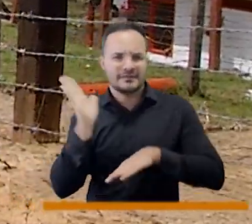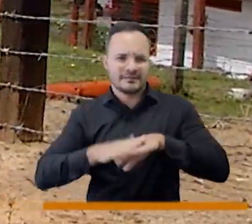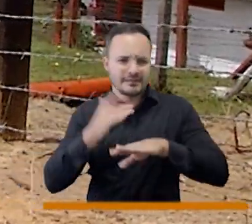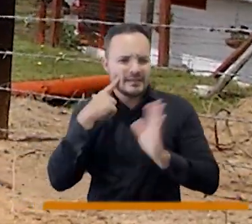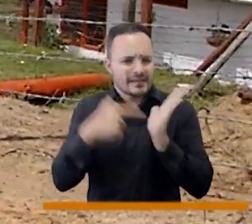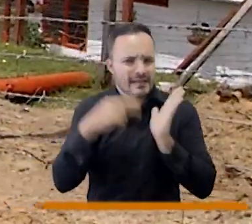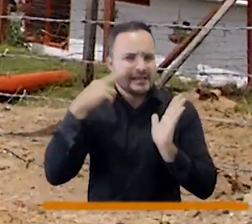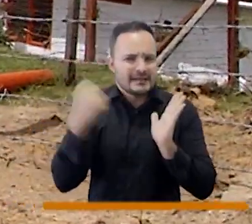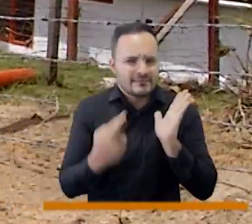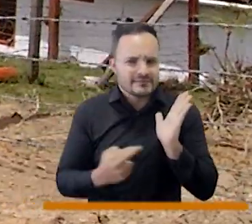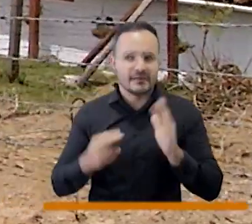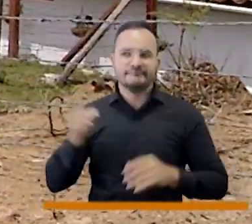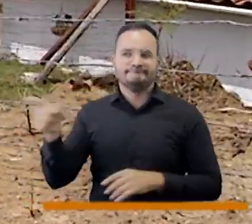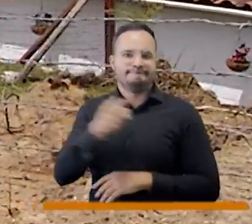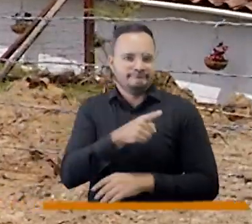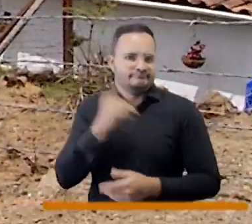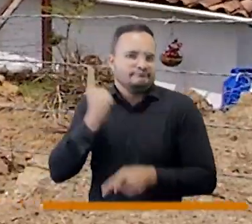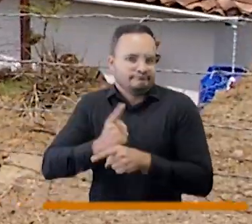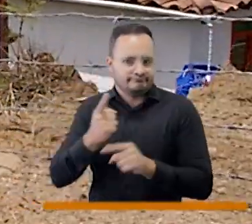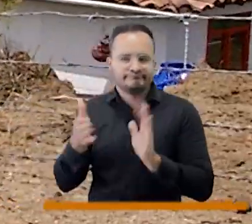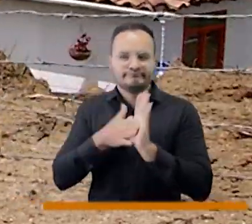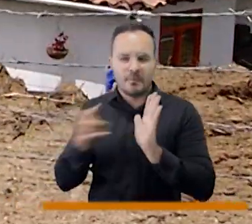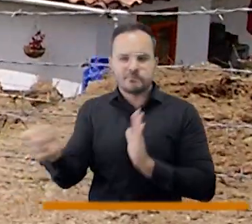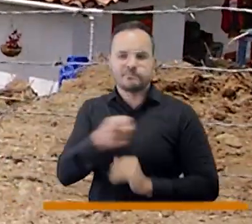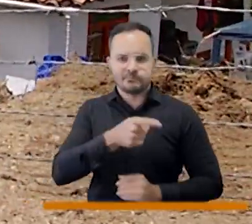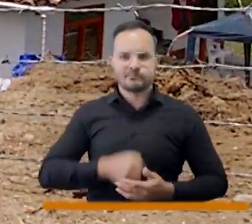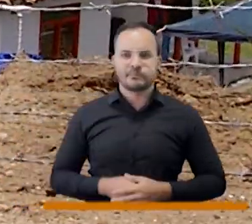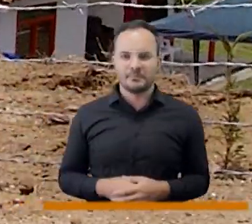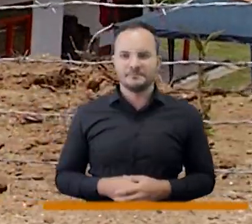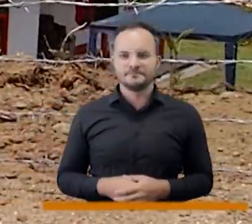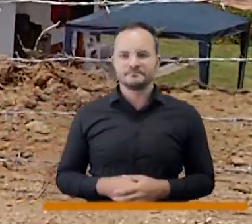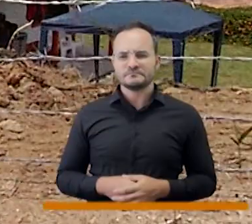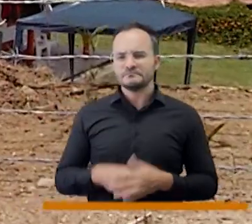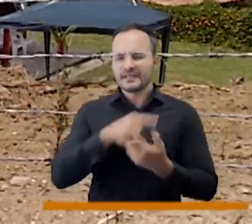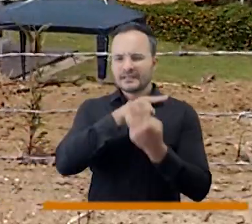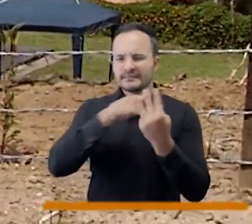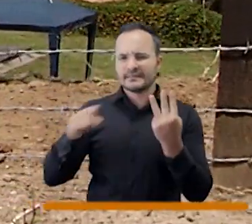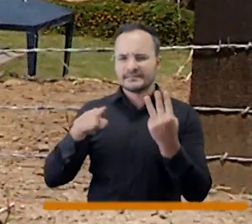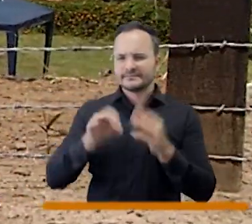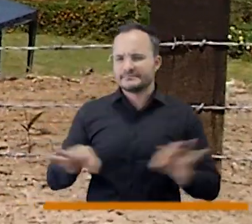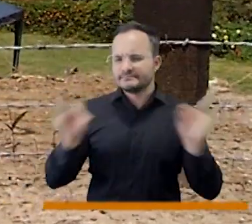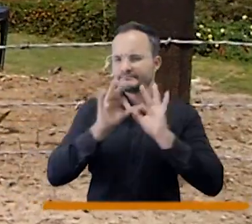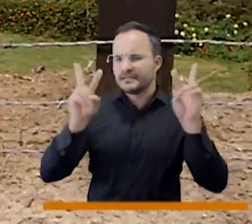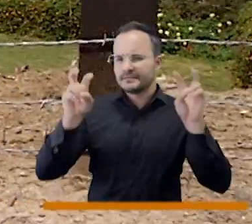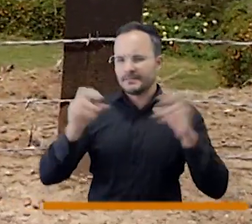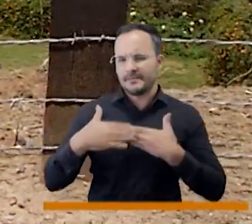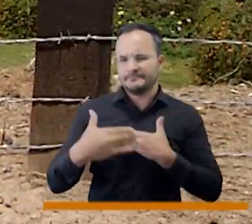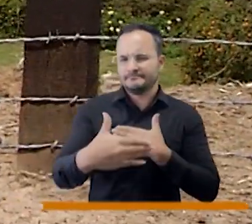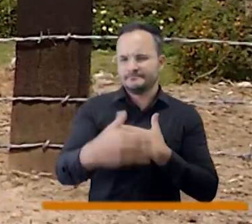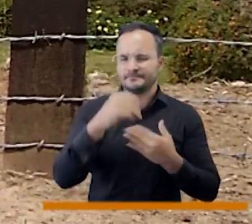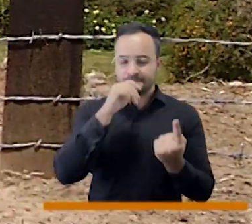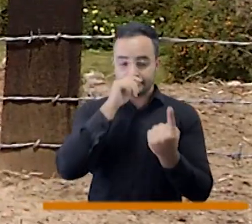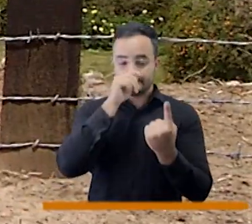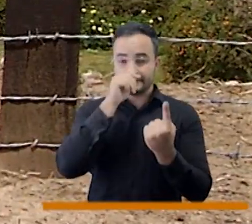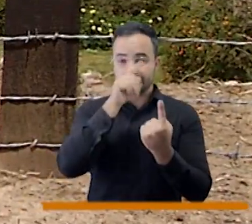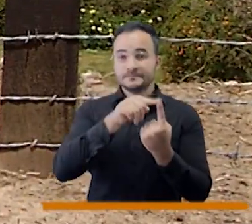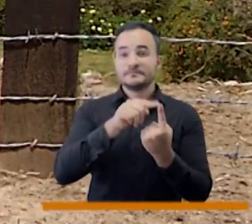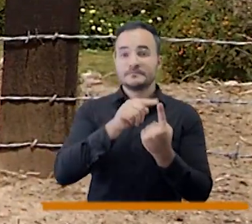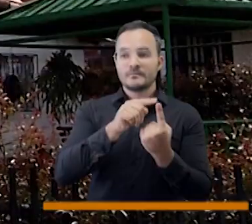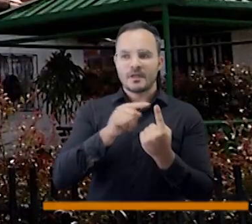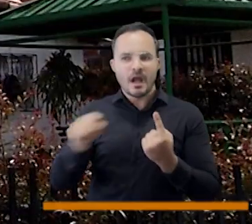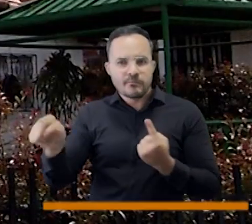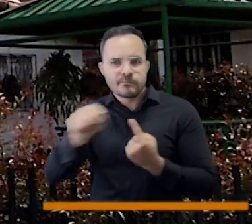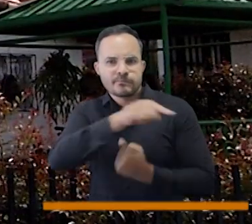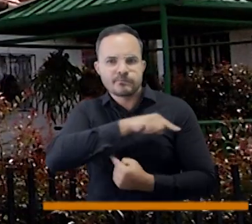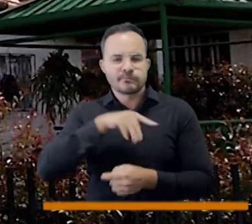se suma al caos que ahora se vive allí. Hay tres cosas importantes que hay que hacer. Uno, generar un estudio de